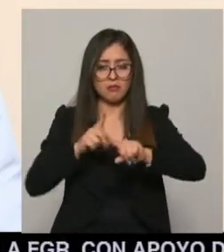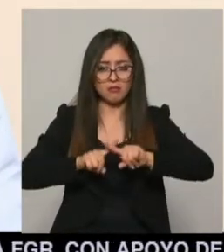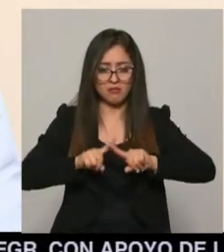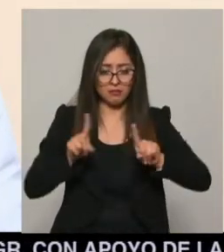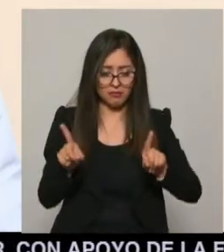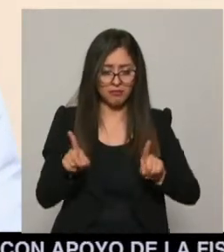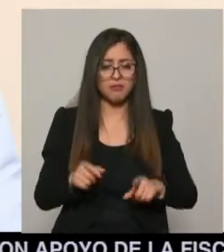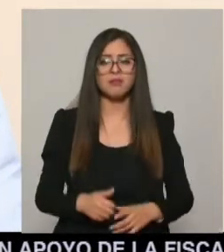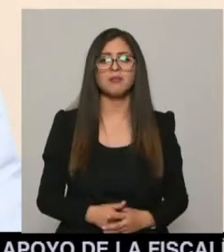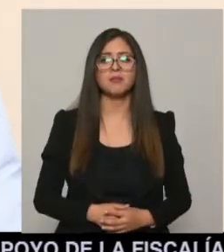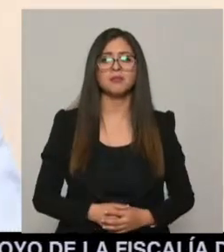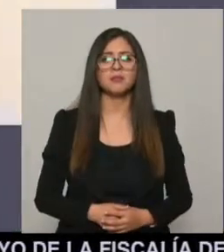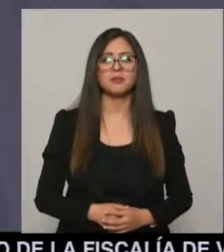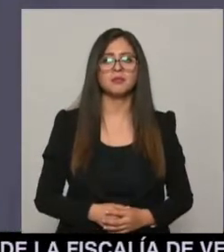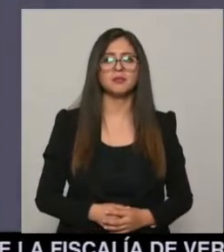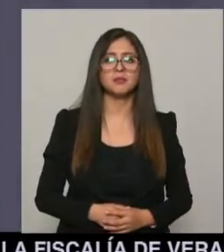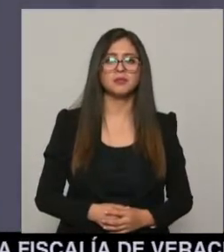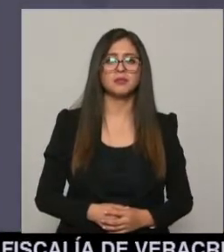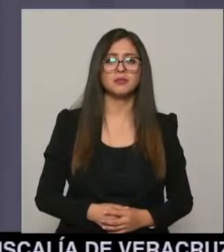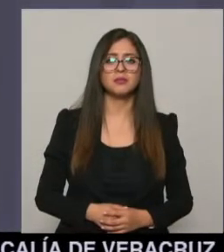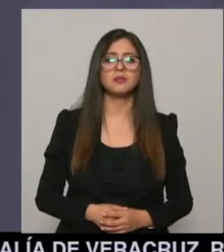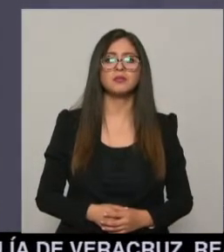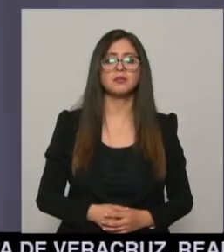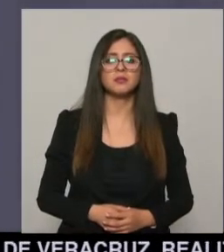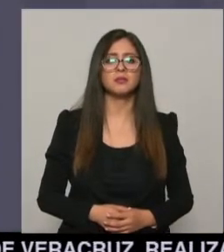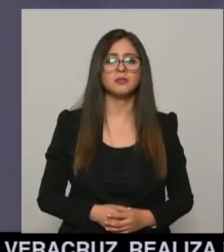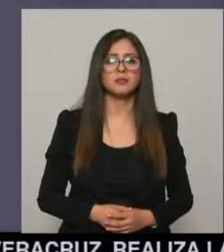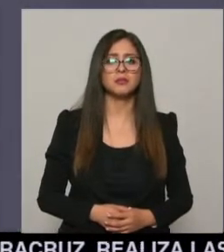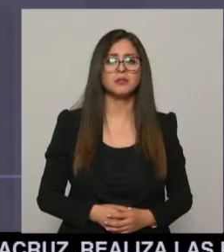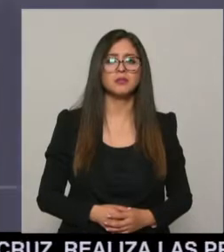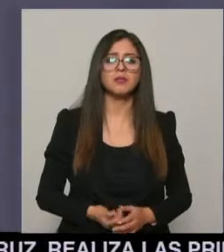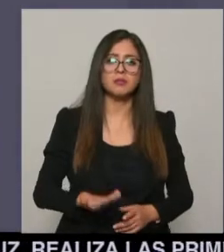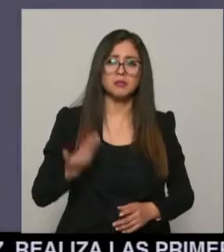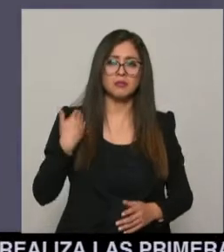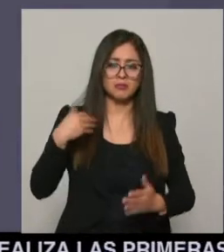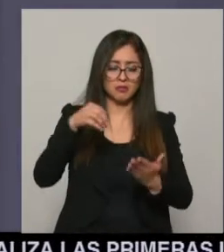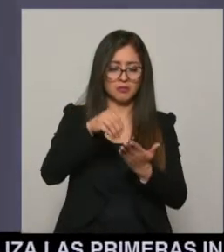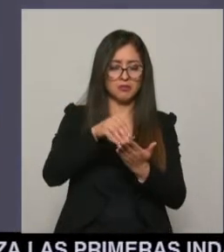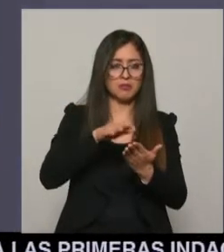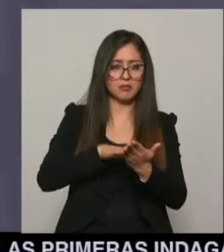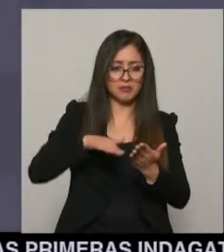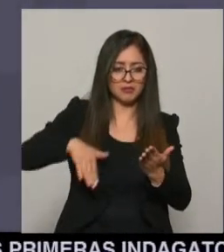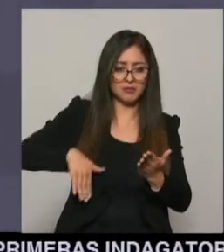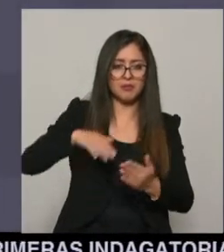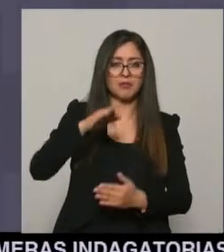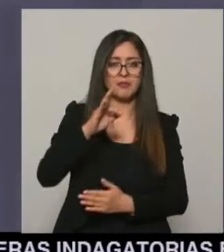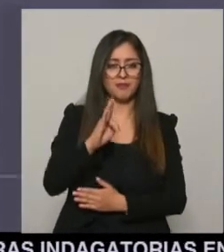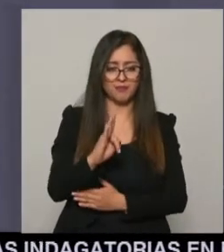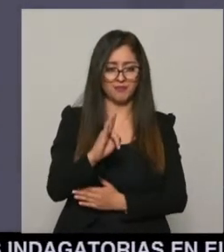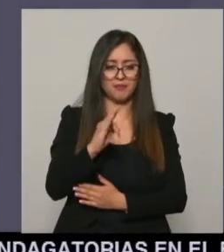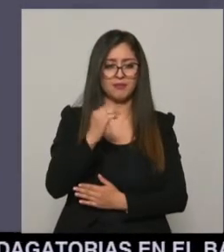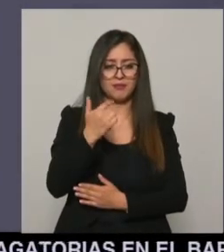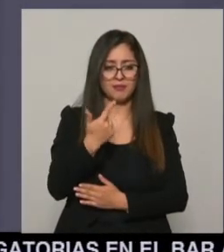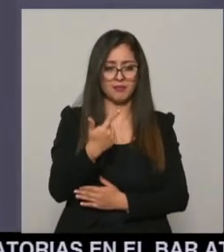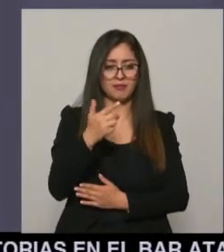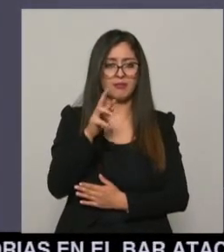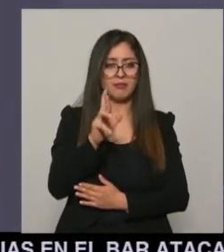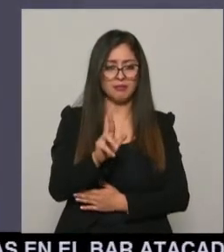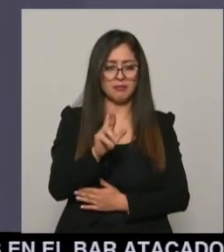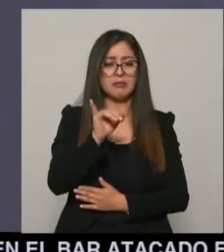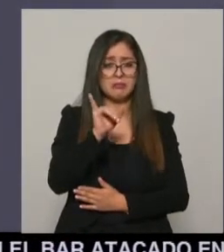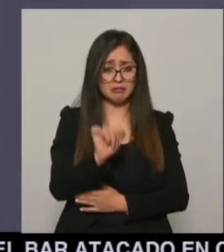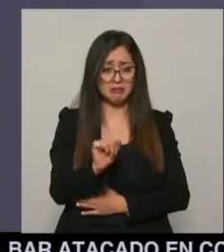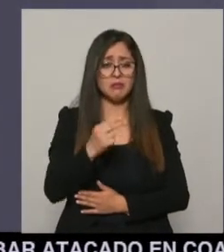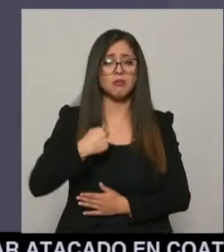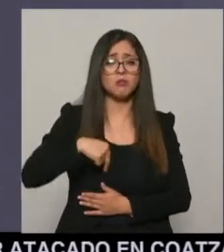esquema sumando a los planteamientos que se han señalado, por supuesto que con la Fiscalía General, pero también tenemos la tarea de generar la